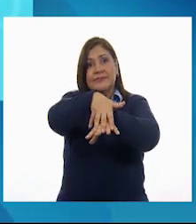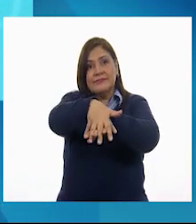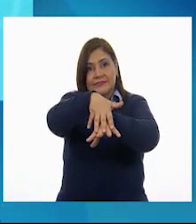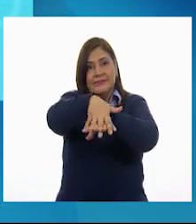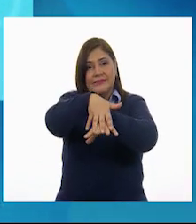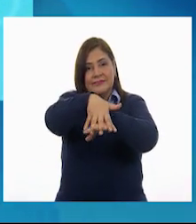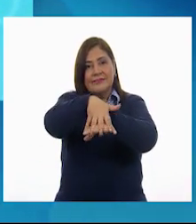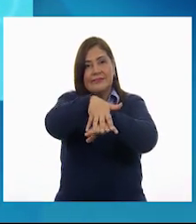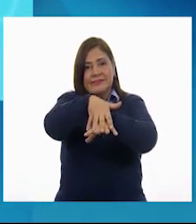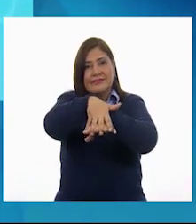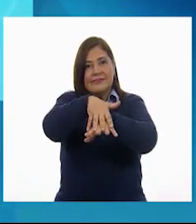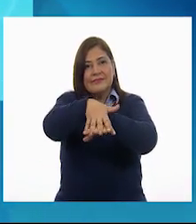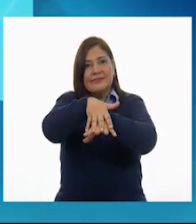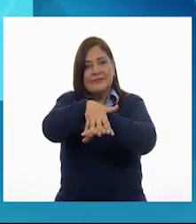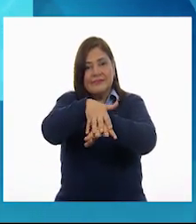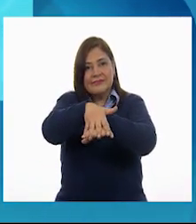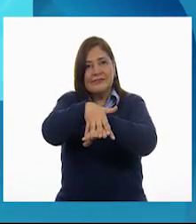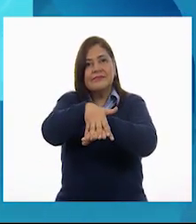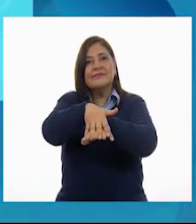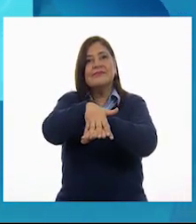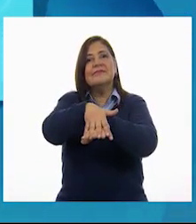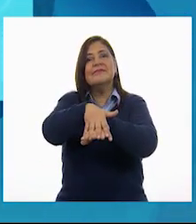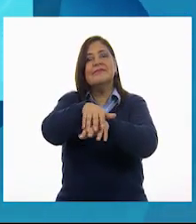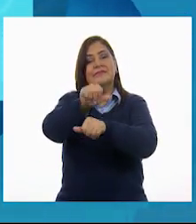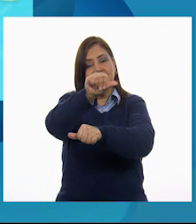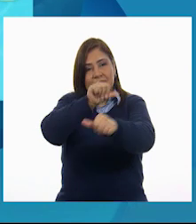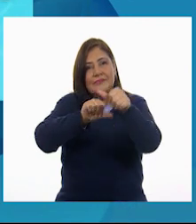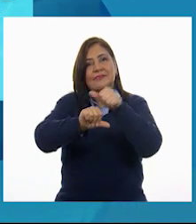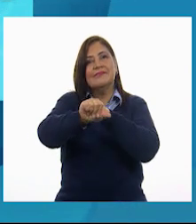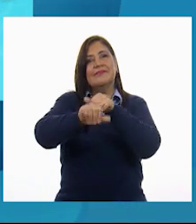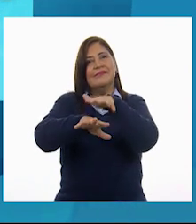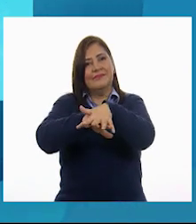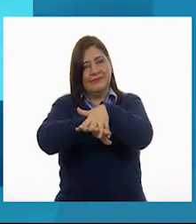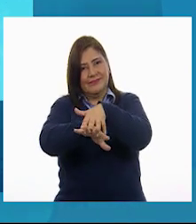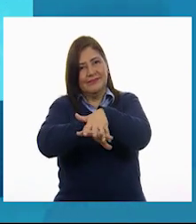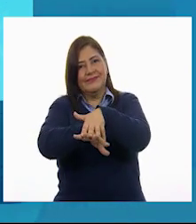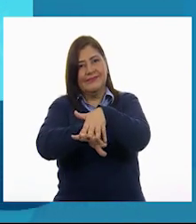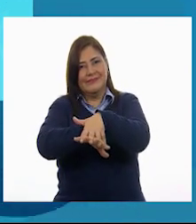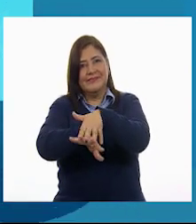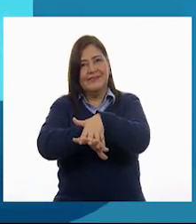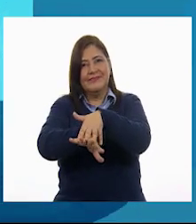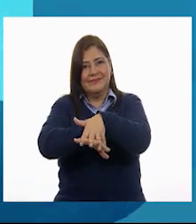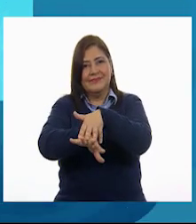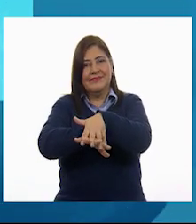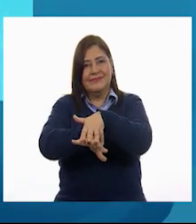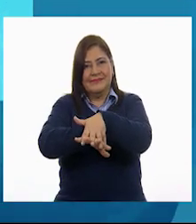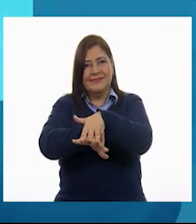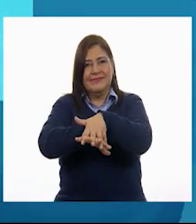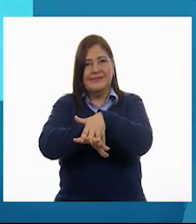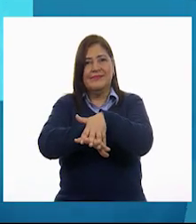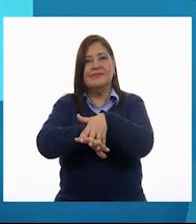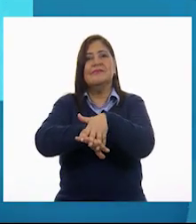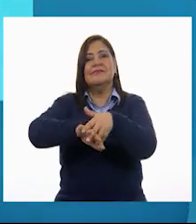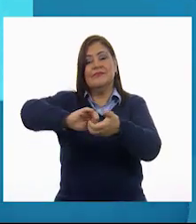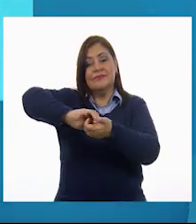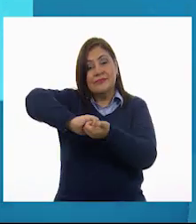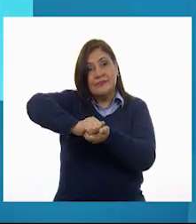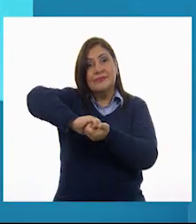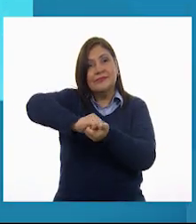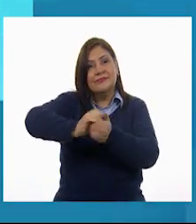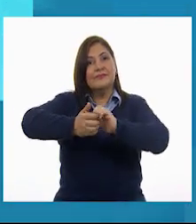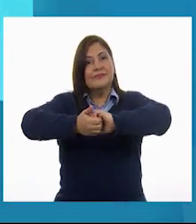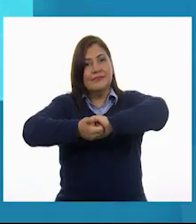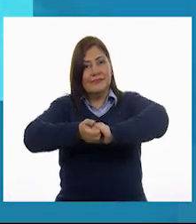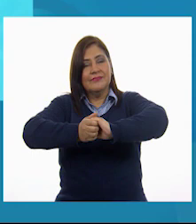la palma de una de tus manos contra el dorso de la otra, entrelazando los dedos. Repite lo mismo con la otra mano. Frota los